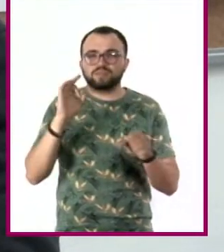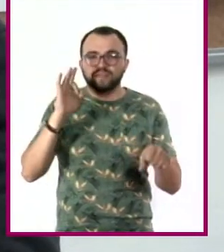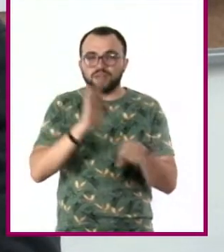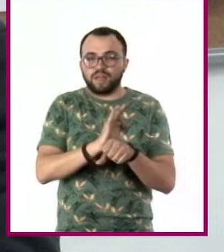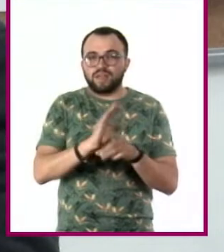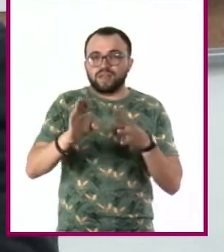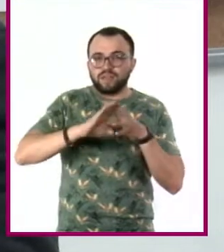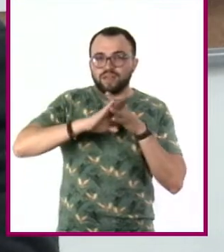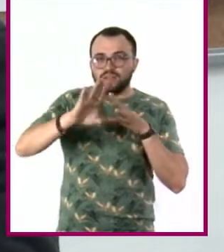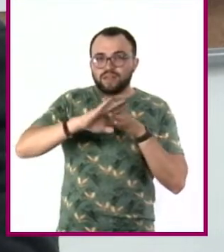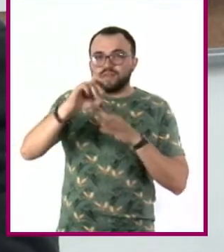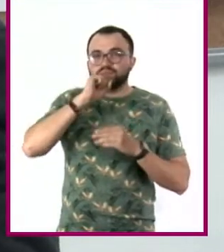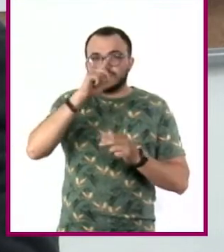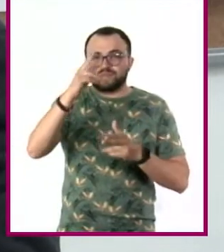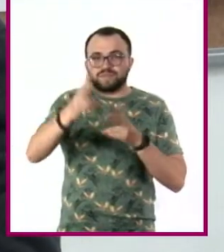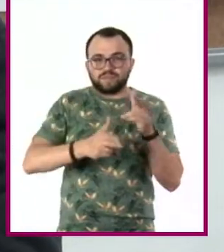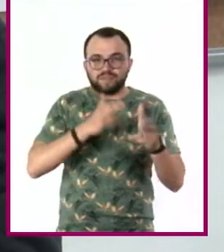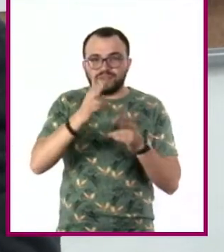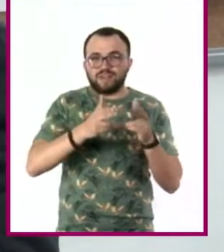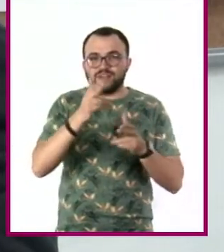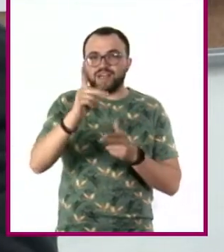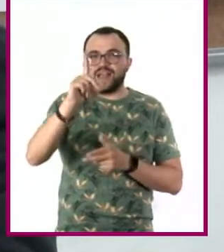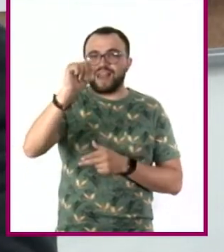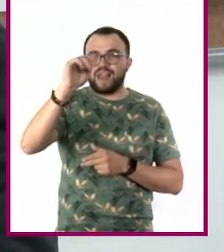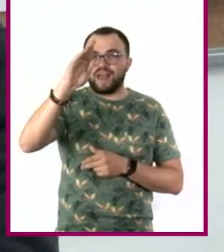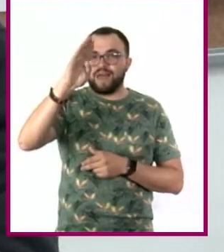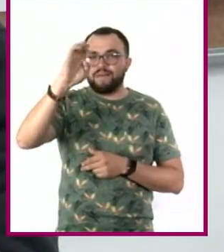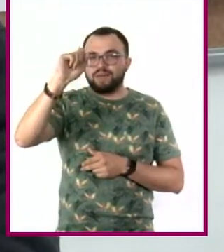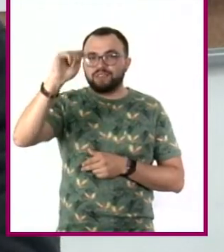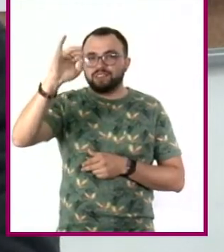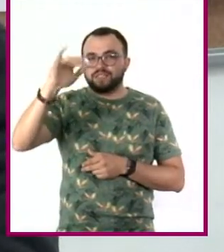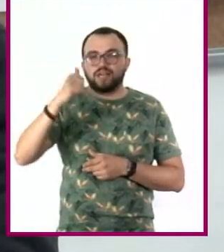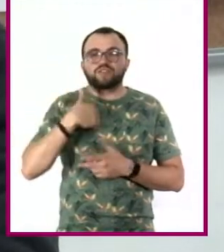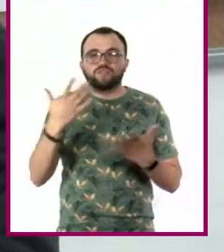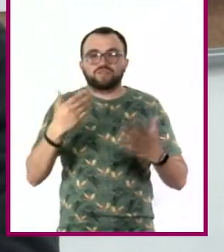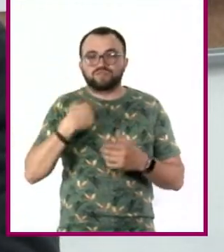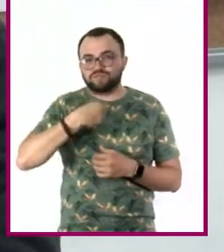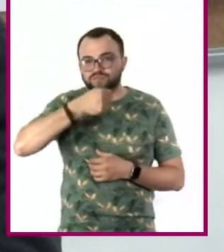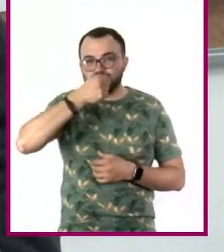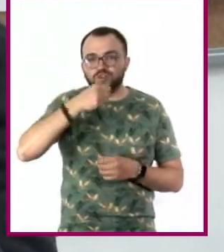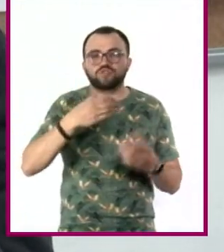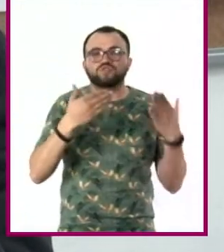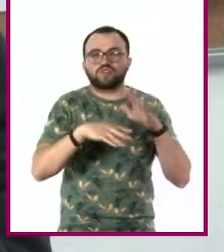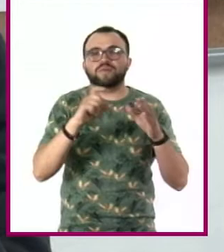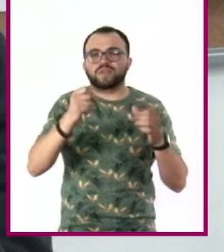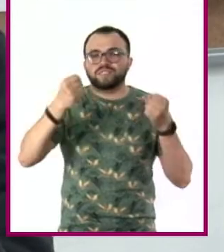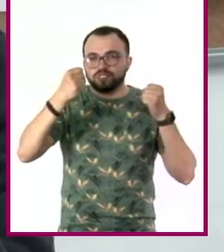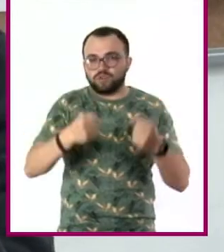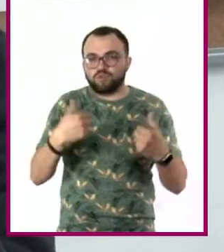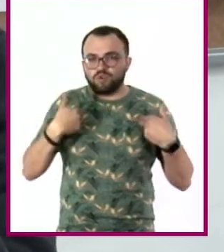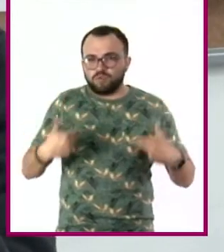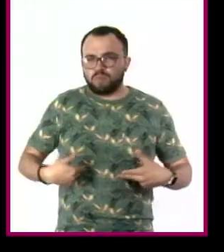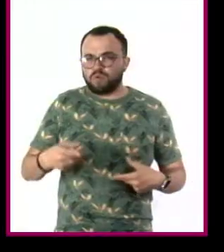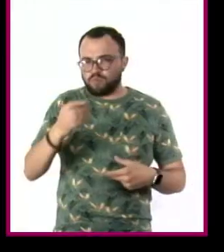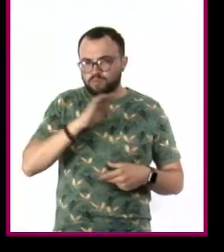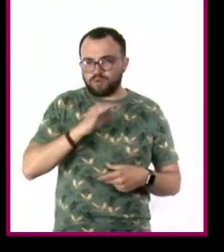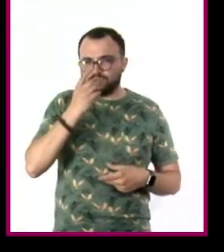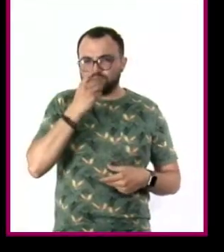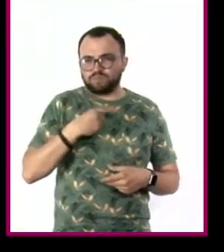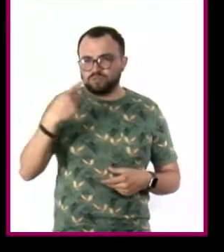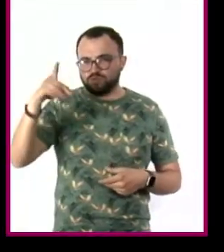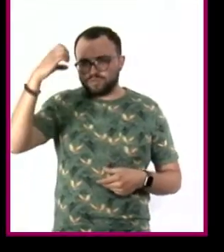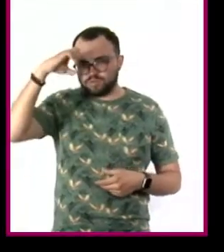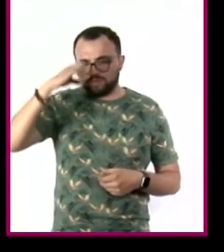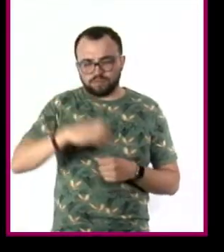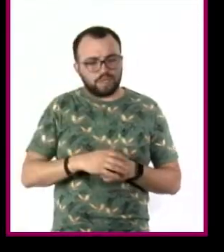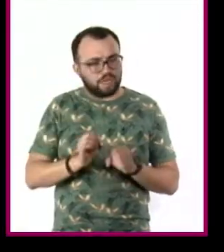se trasladaban en los trenes llamados La Bestia. Estamos haciendo un reportaje sobre seguridad humana. ¿Nos puedes contar tu experiencia? Por